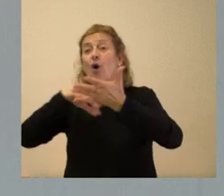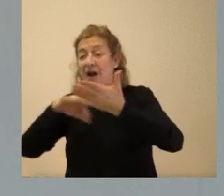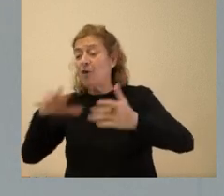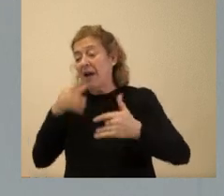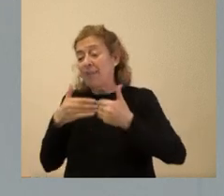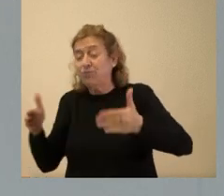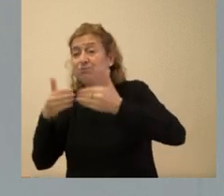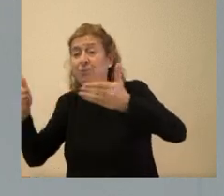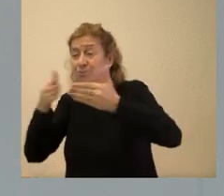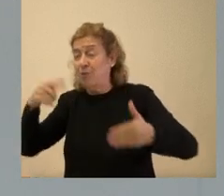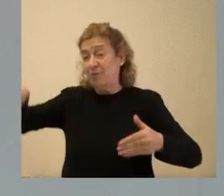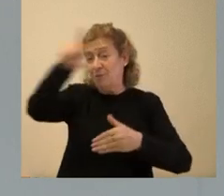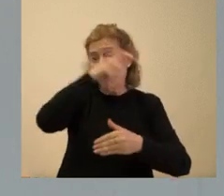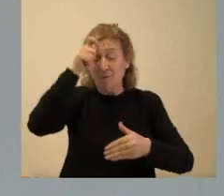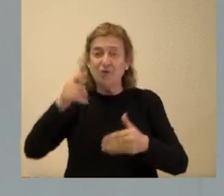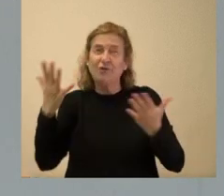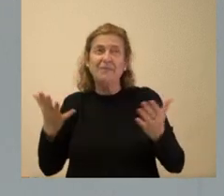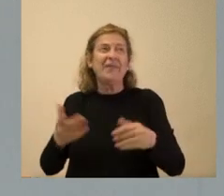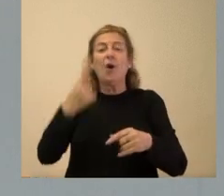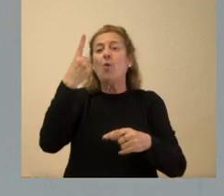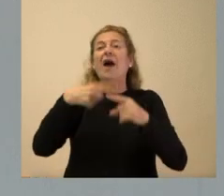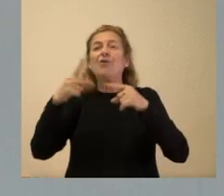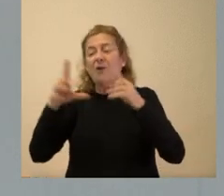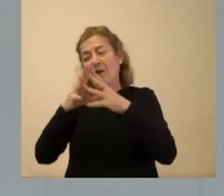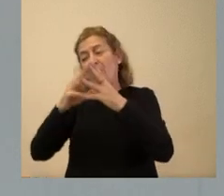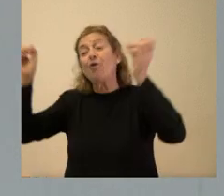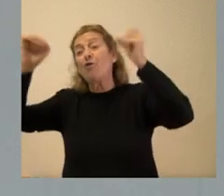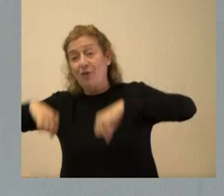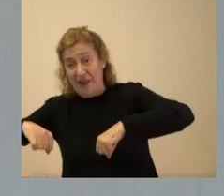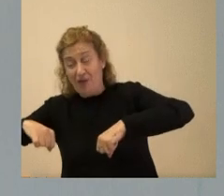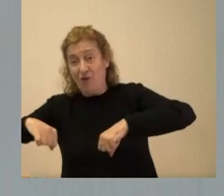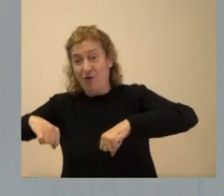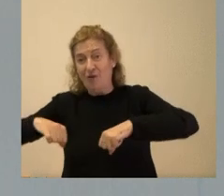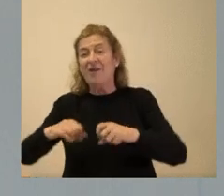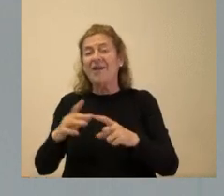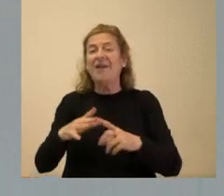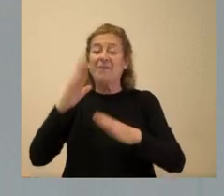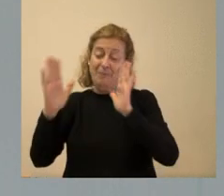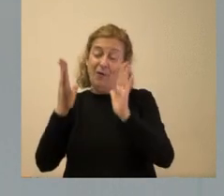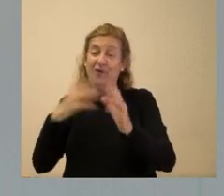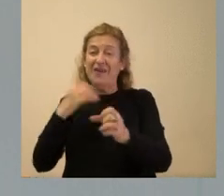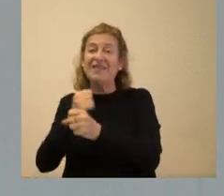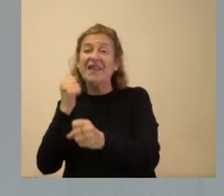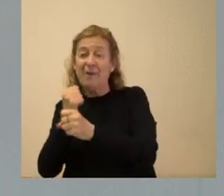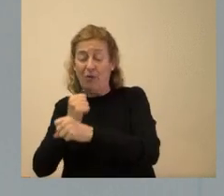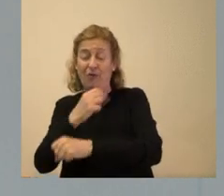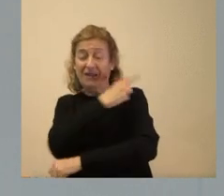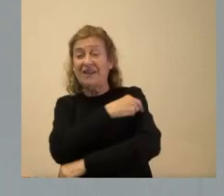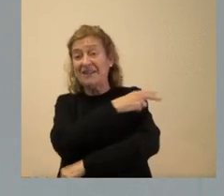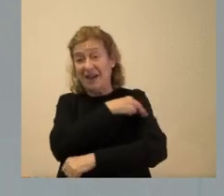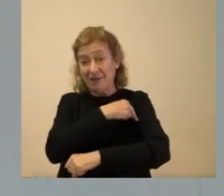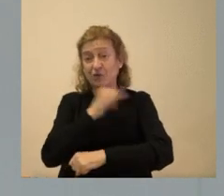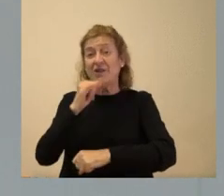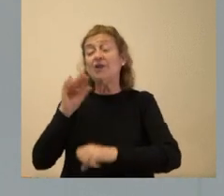de estos consultorios y por tanto una cosa es la conciliación entre el periodo de trabajo de los sanitarios y